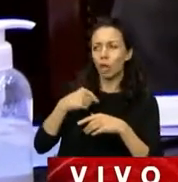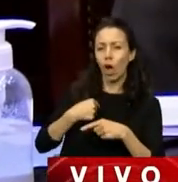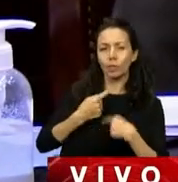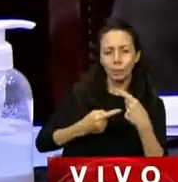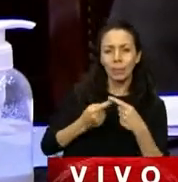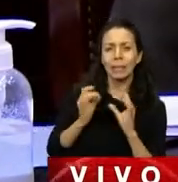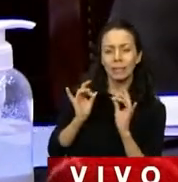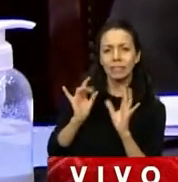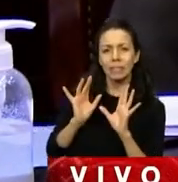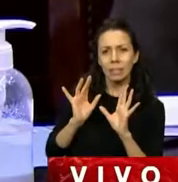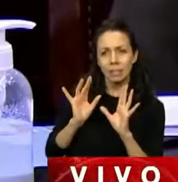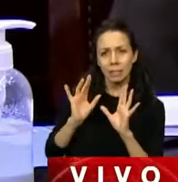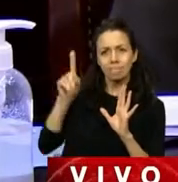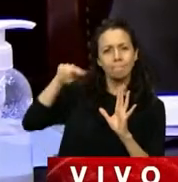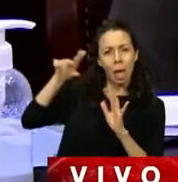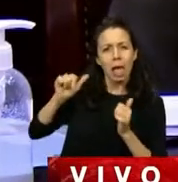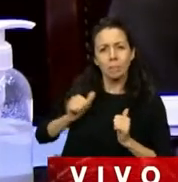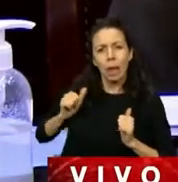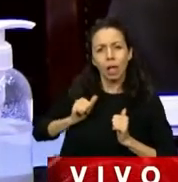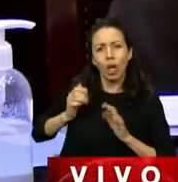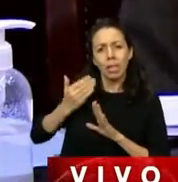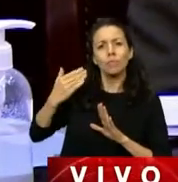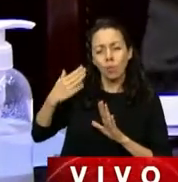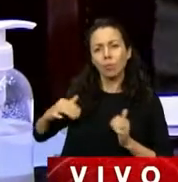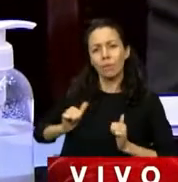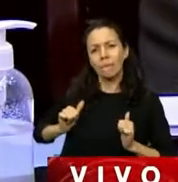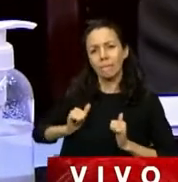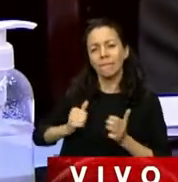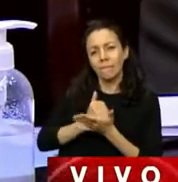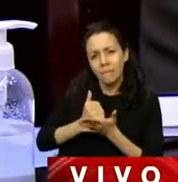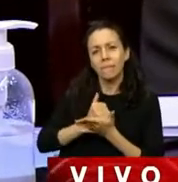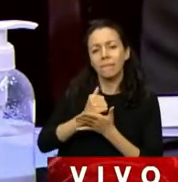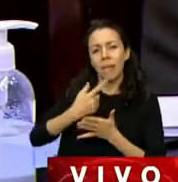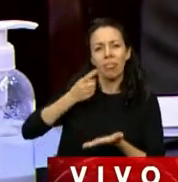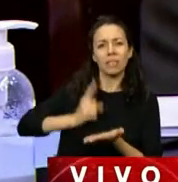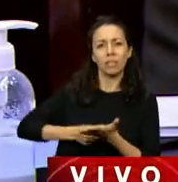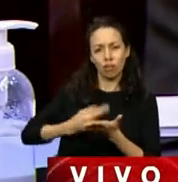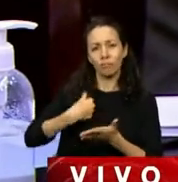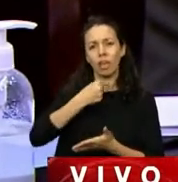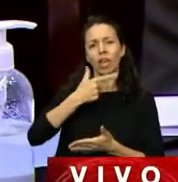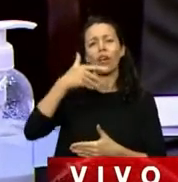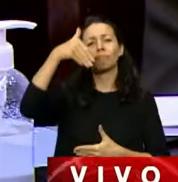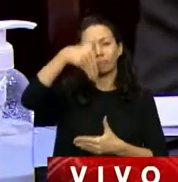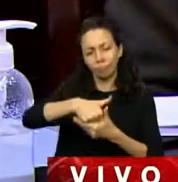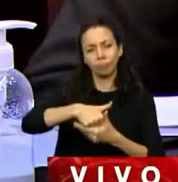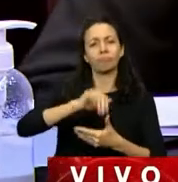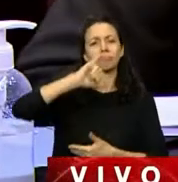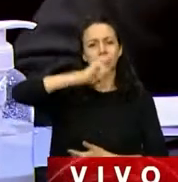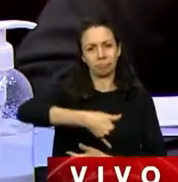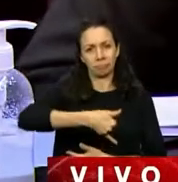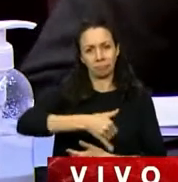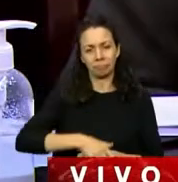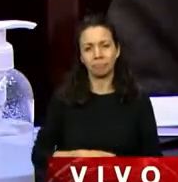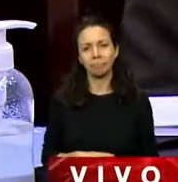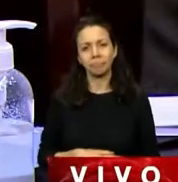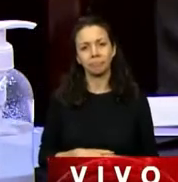Adelanto, porque ellos están esperando hace mucho que están esperando esta decisión, así que adelanto mi voto positivo, compañeras y